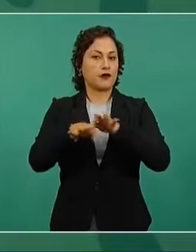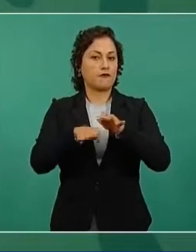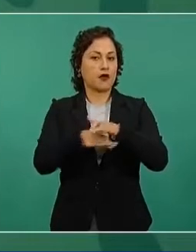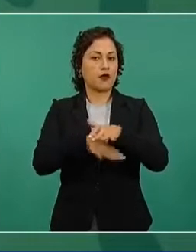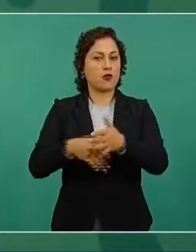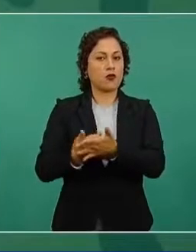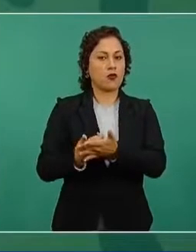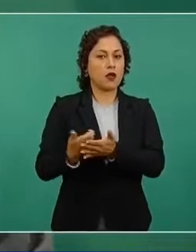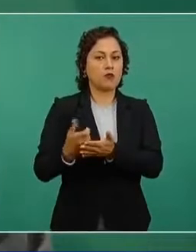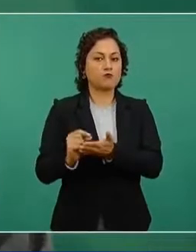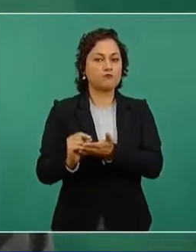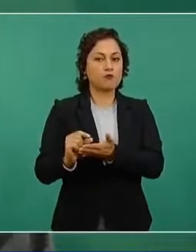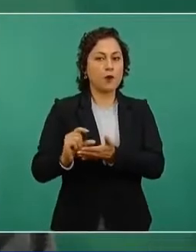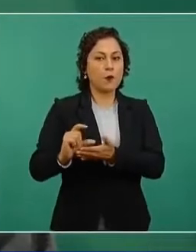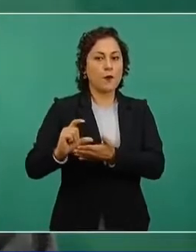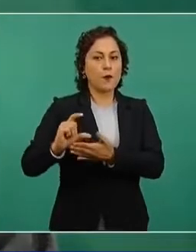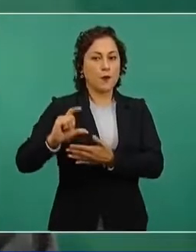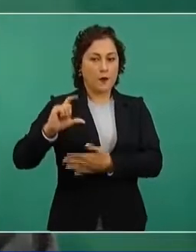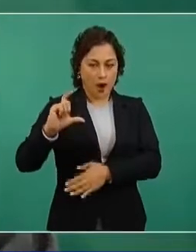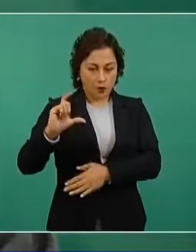El año pasado